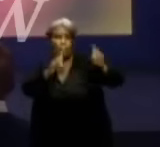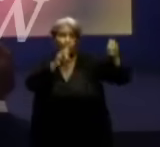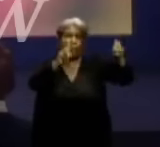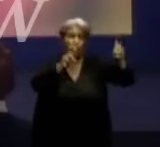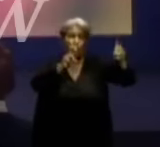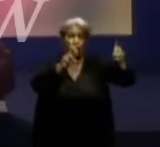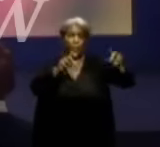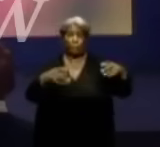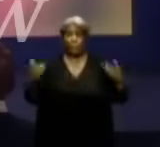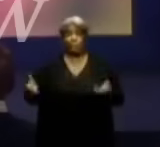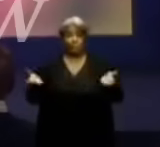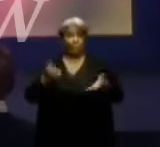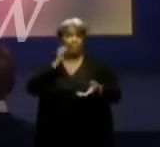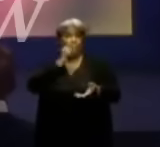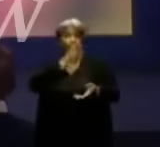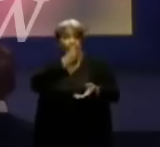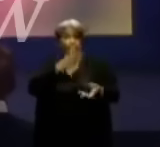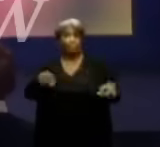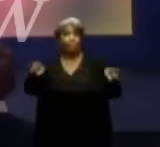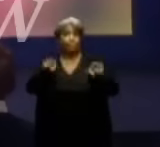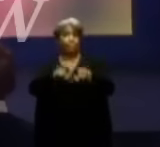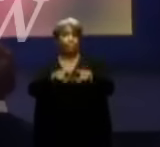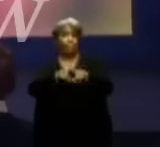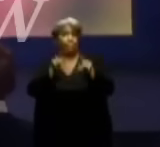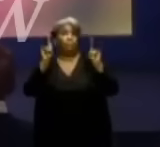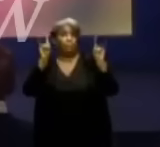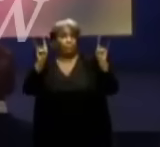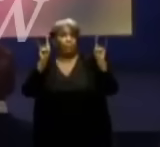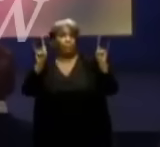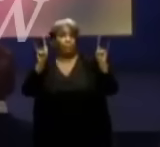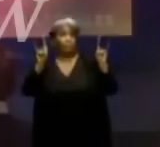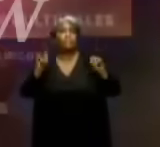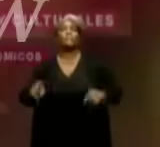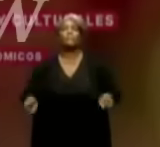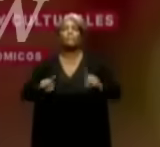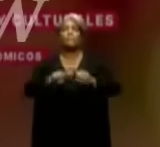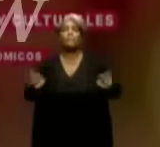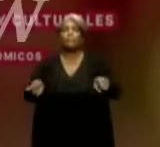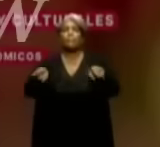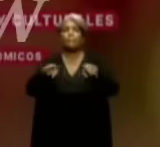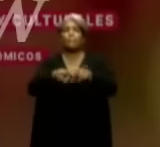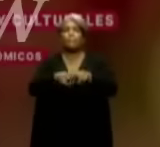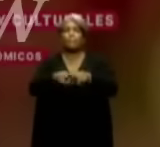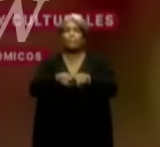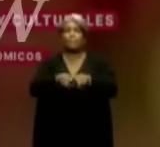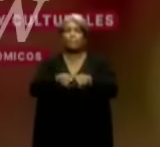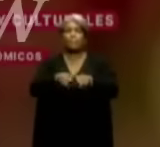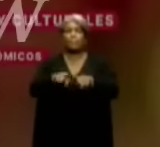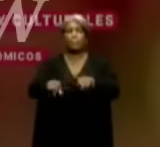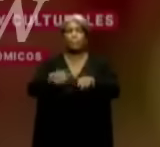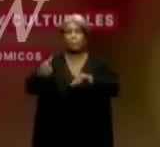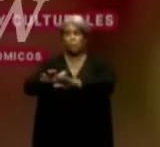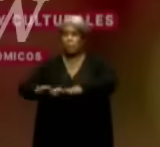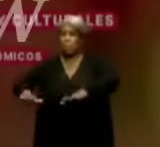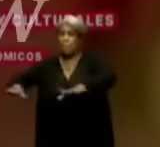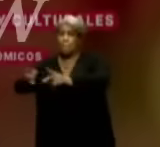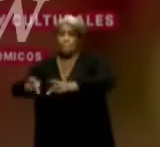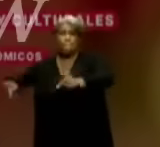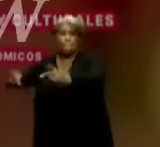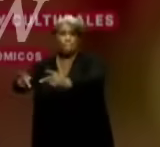Navidad, tanto en Santo Domingo como en Santiago. Pero tenemos de estos parques